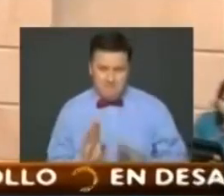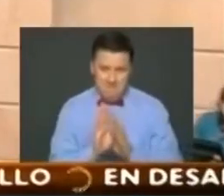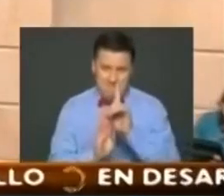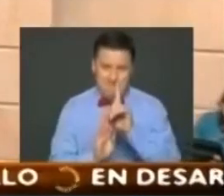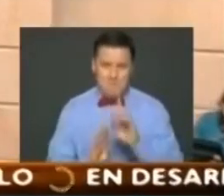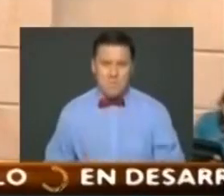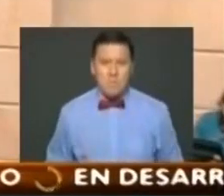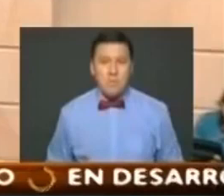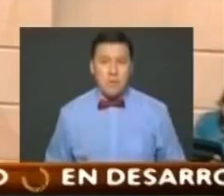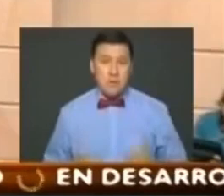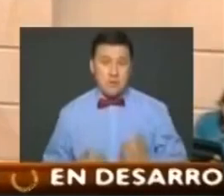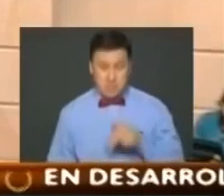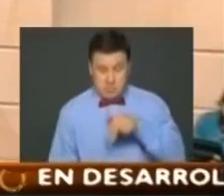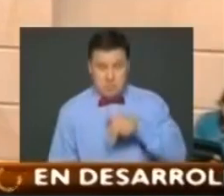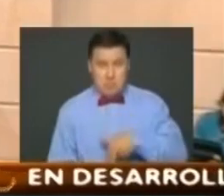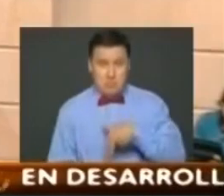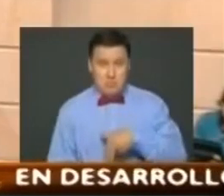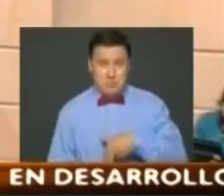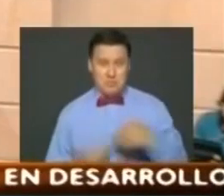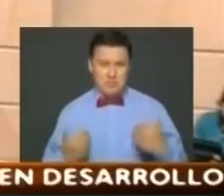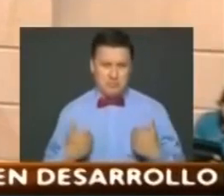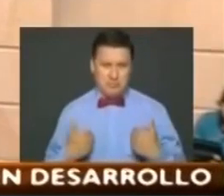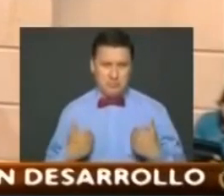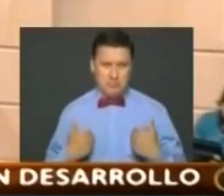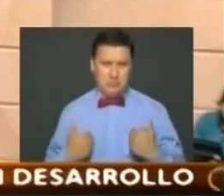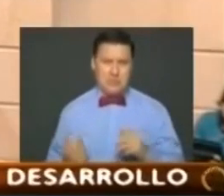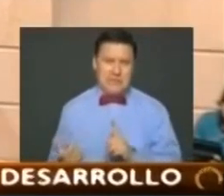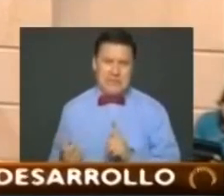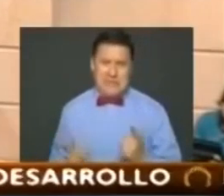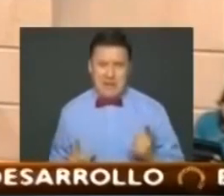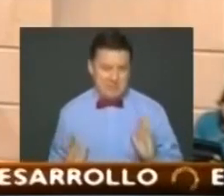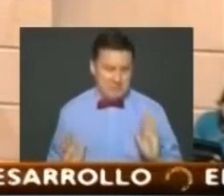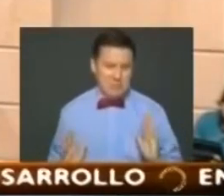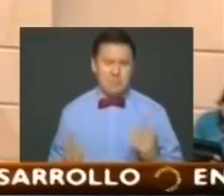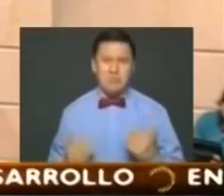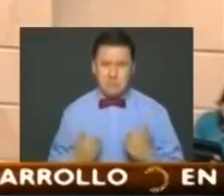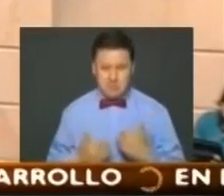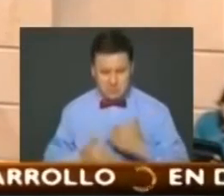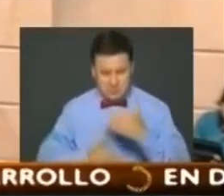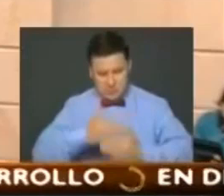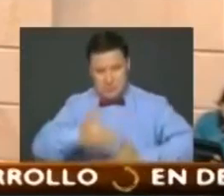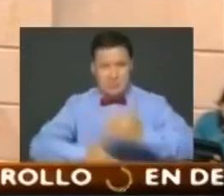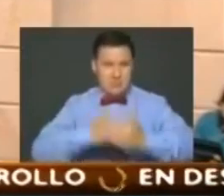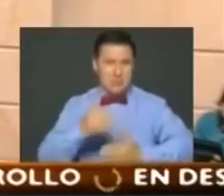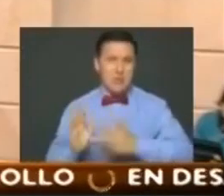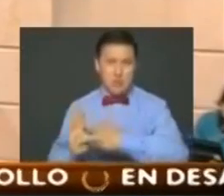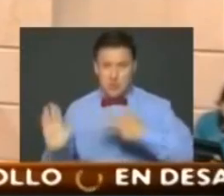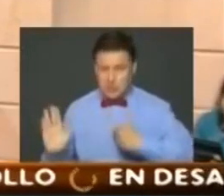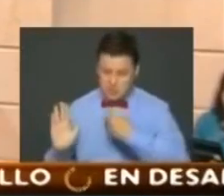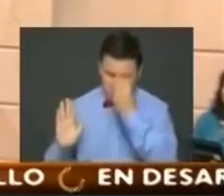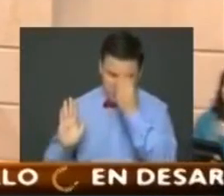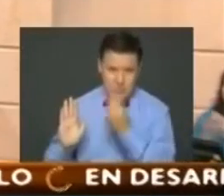ya expresé mi posición frente a esa decisión y estoy procediendo de acuerdo a la Constitución y a la ley.